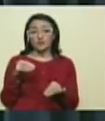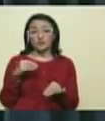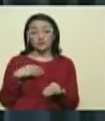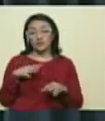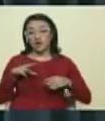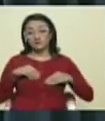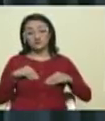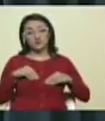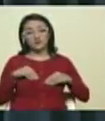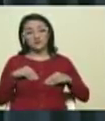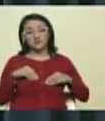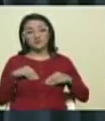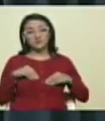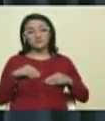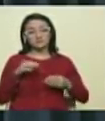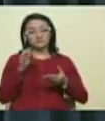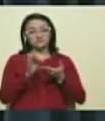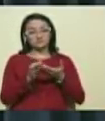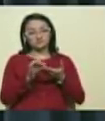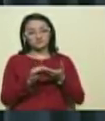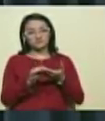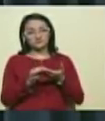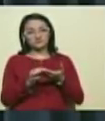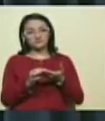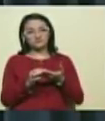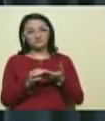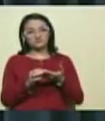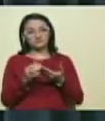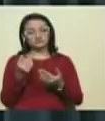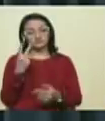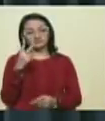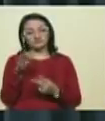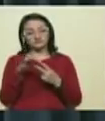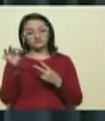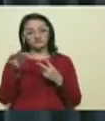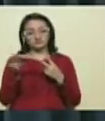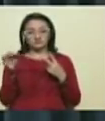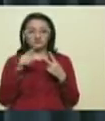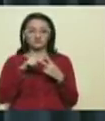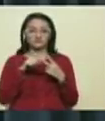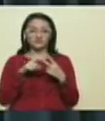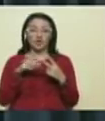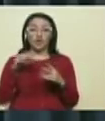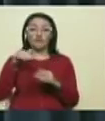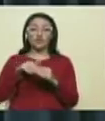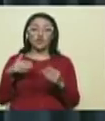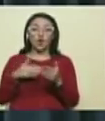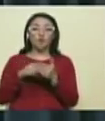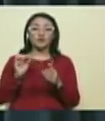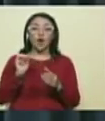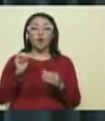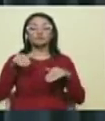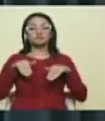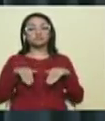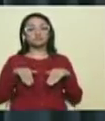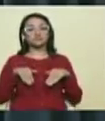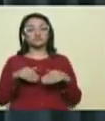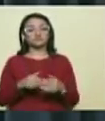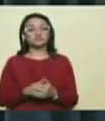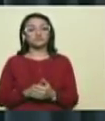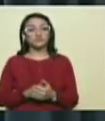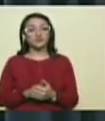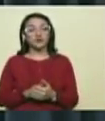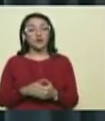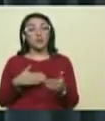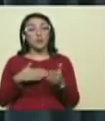una determinada premisa, un determinado documento, lo que fuera, tiene dos opciones, dos salidas. O vota en contra o se abstiene. Esas abstenciones y esos